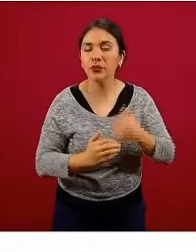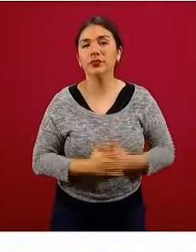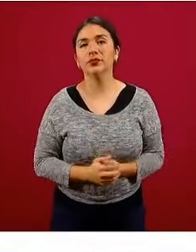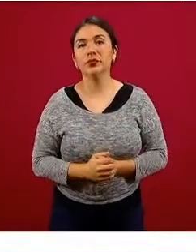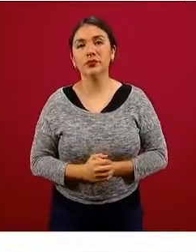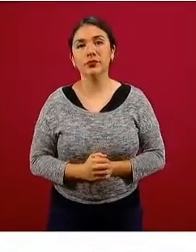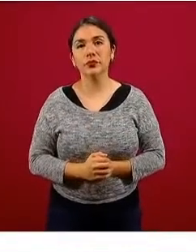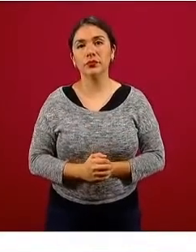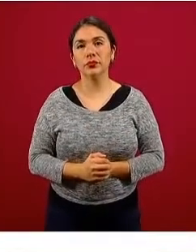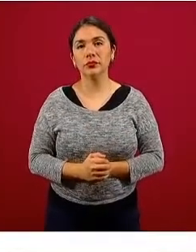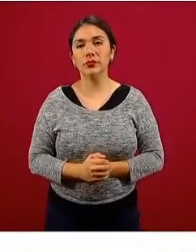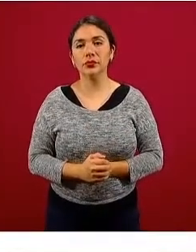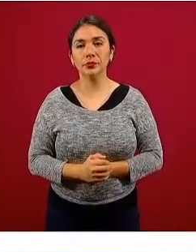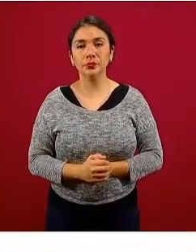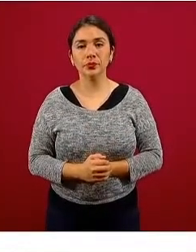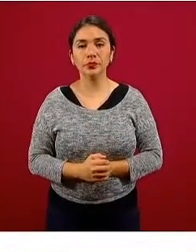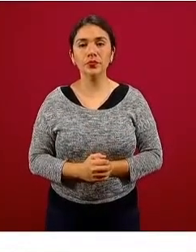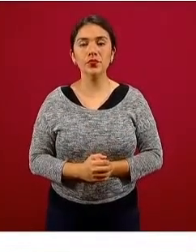favor.